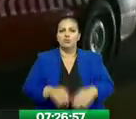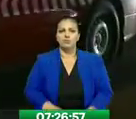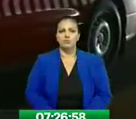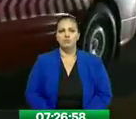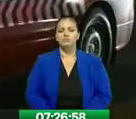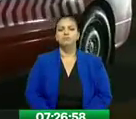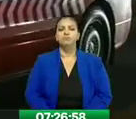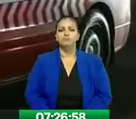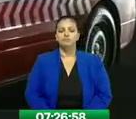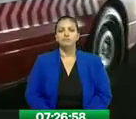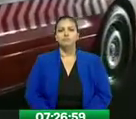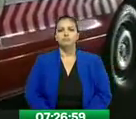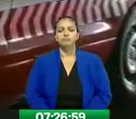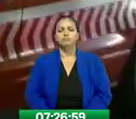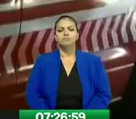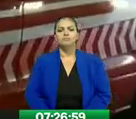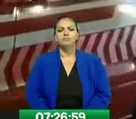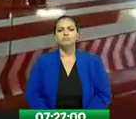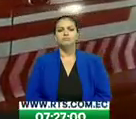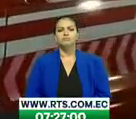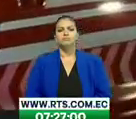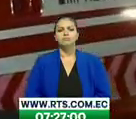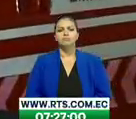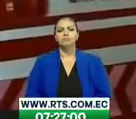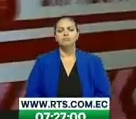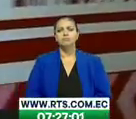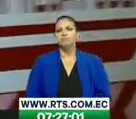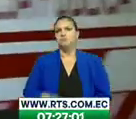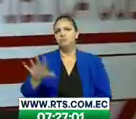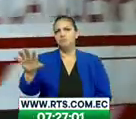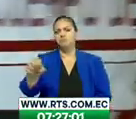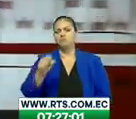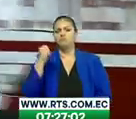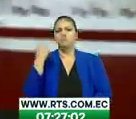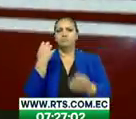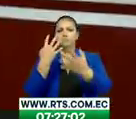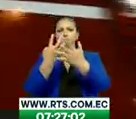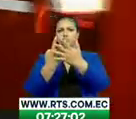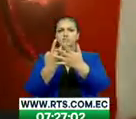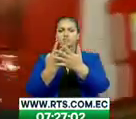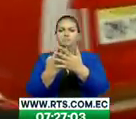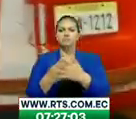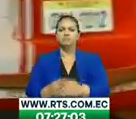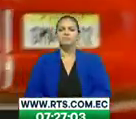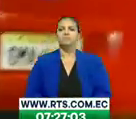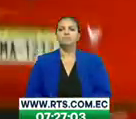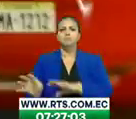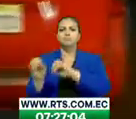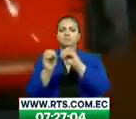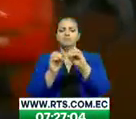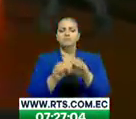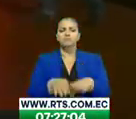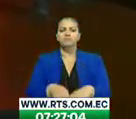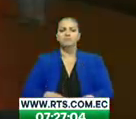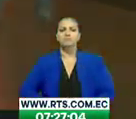alta y llevado a la penitenciaría del Litoral, informó Carlos Julio Gurumendi.